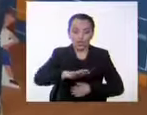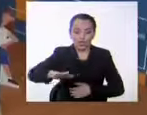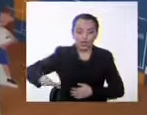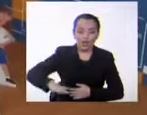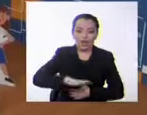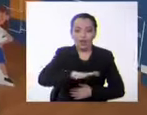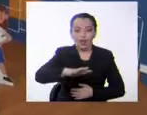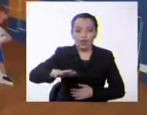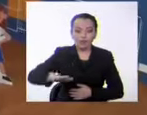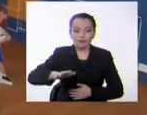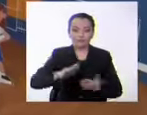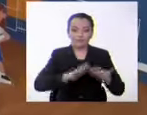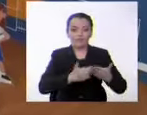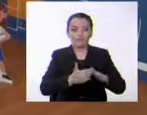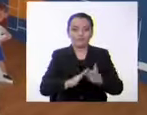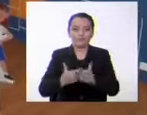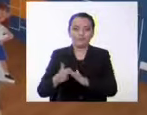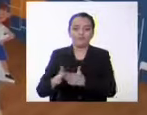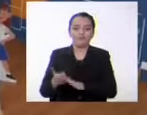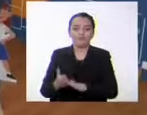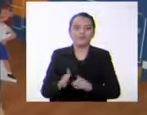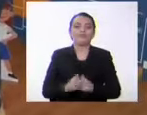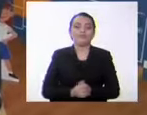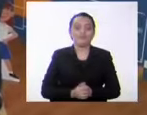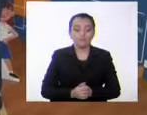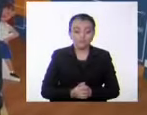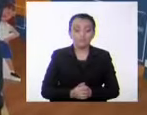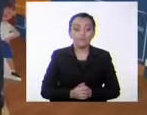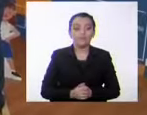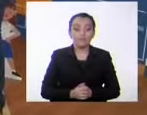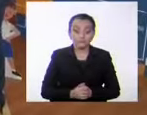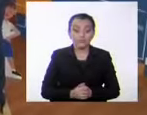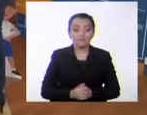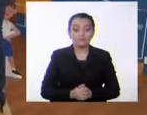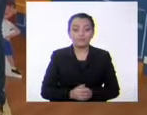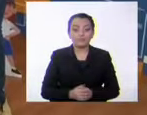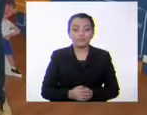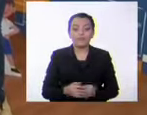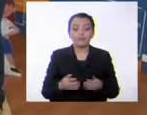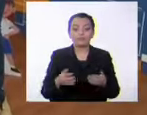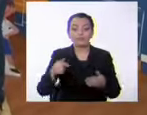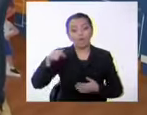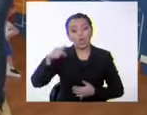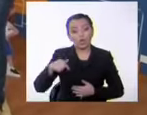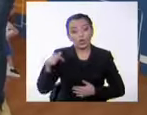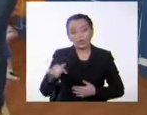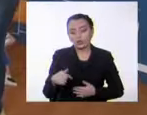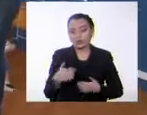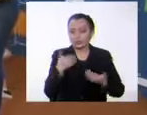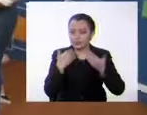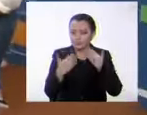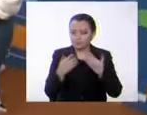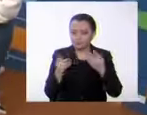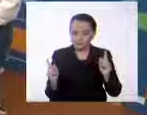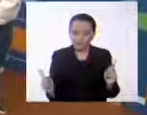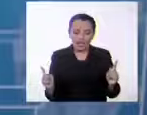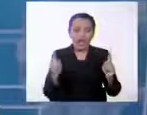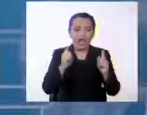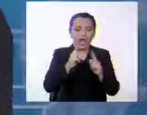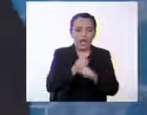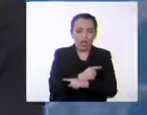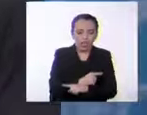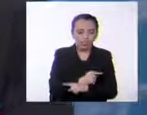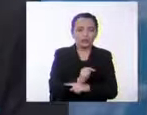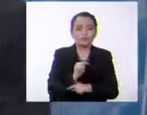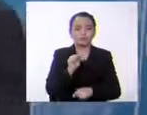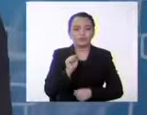la- hablando del cambio y de todo esto, pero hoy vamos a hablar un poco, a retomar estos cambios en la localidad. Ya vamos a ver de qué más o menos se trata